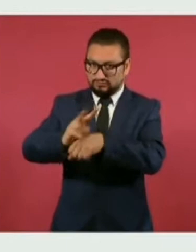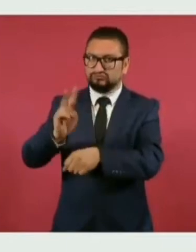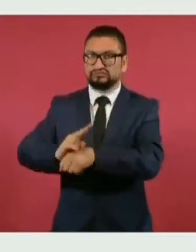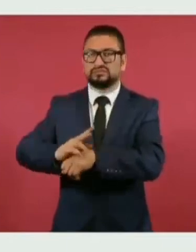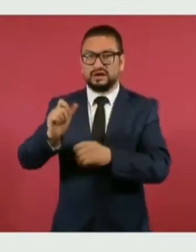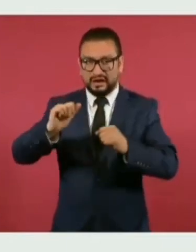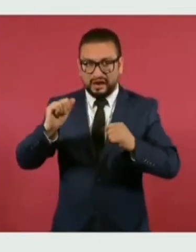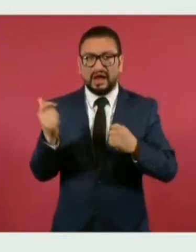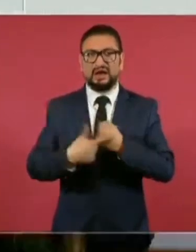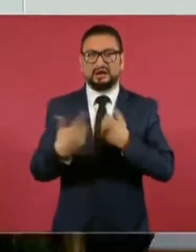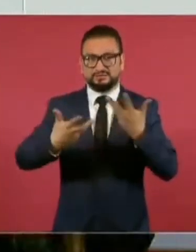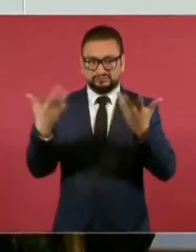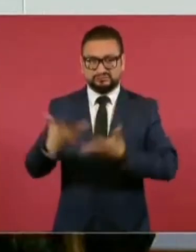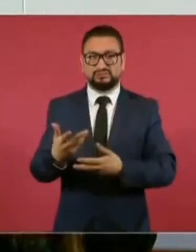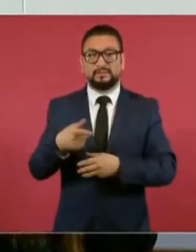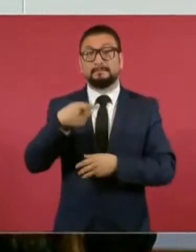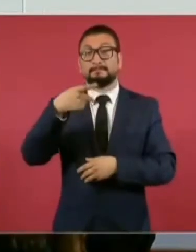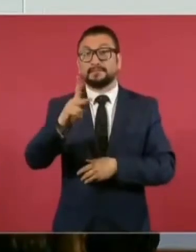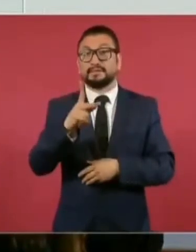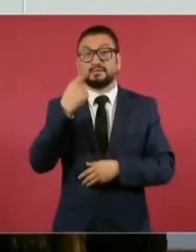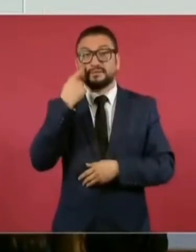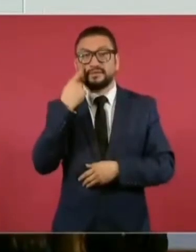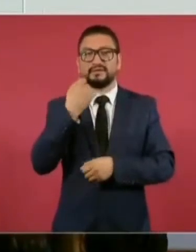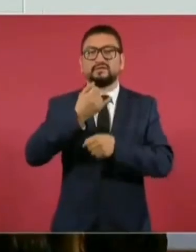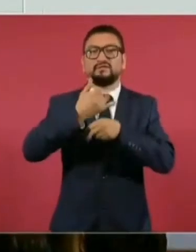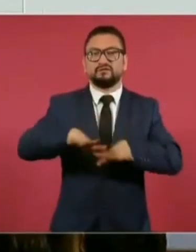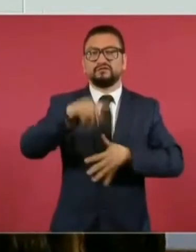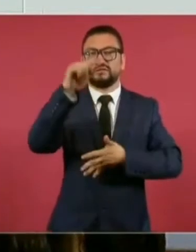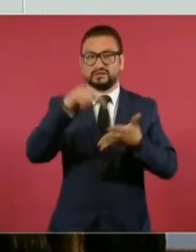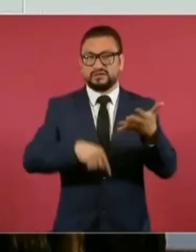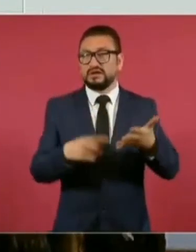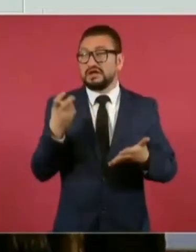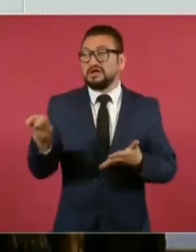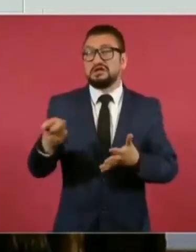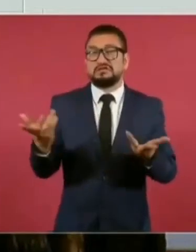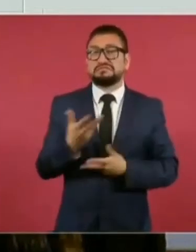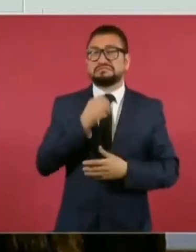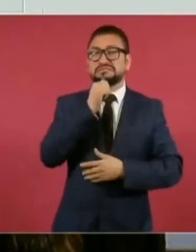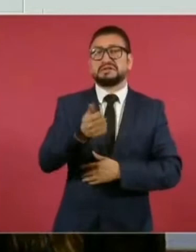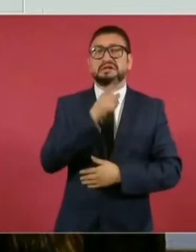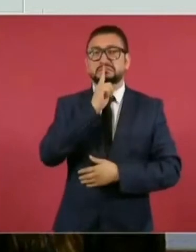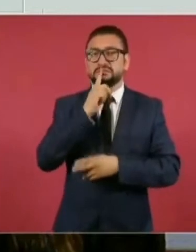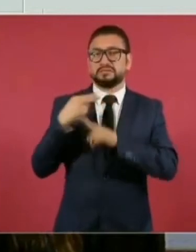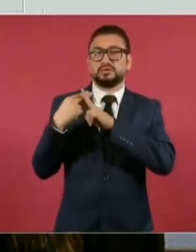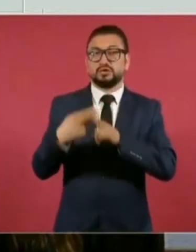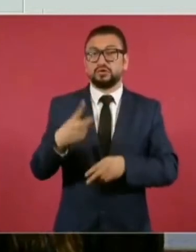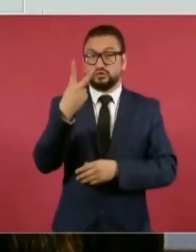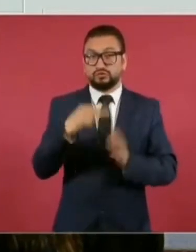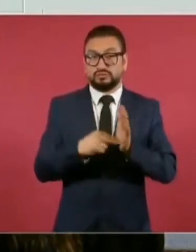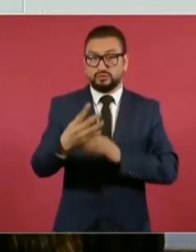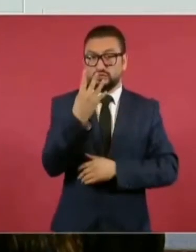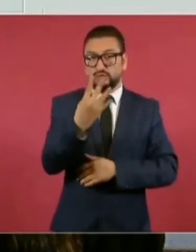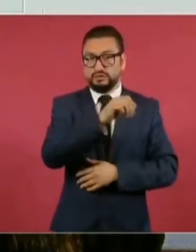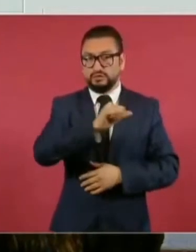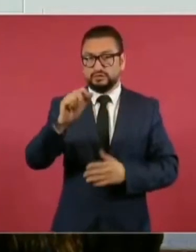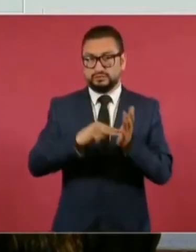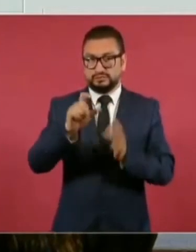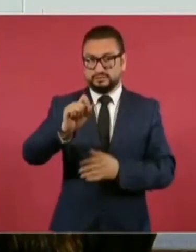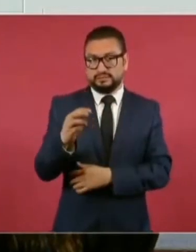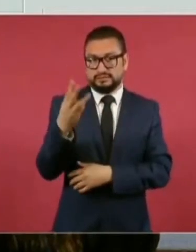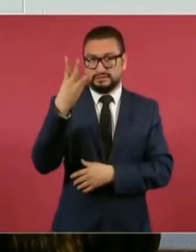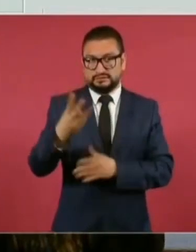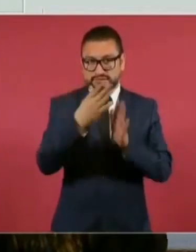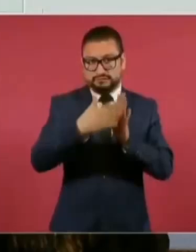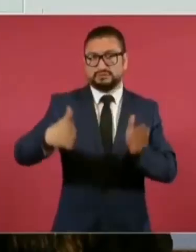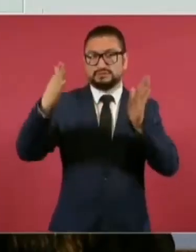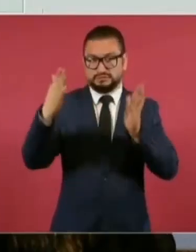tenemos los datos de cómo esto no ha sucedido. De 2004 a 2023 se